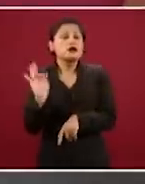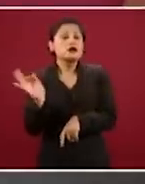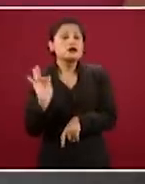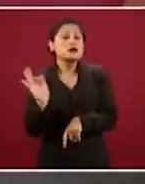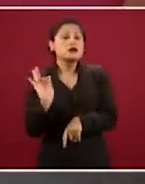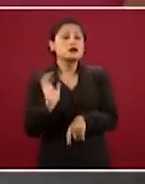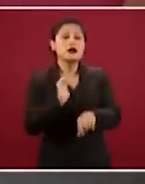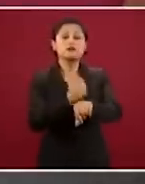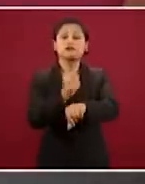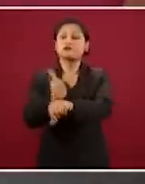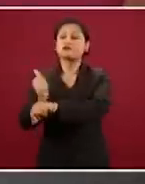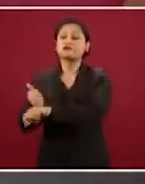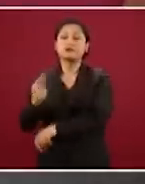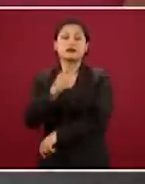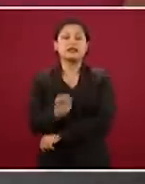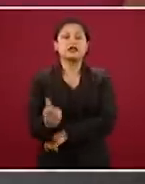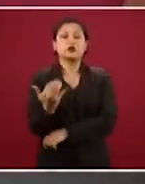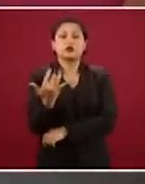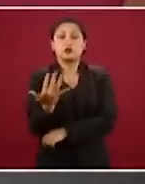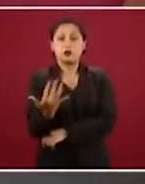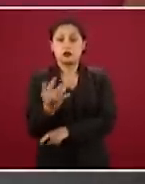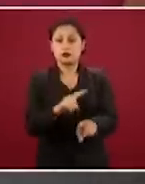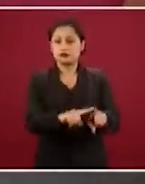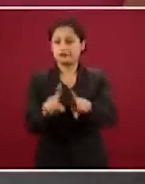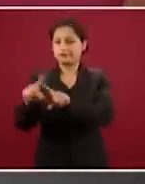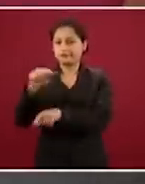150 instalaciones y